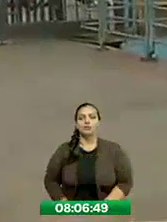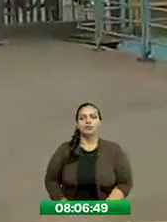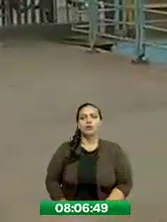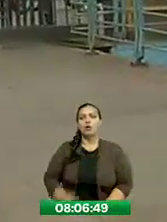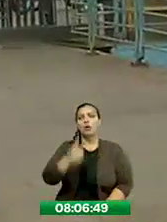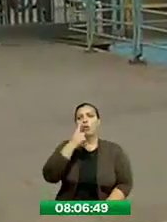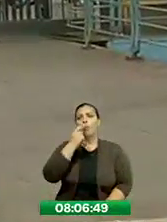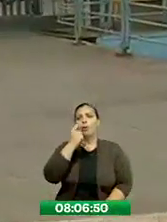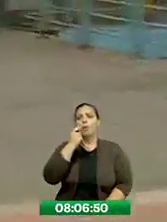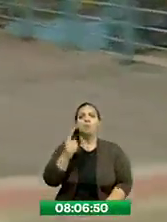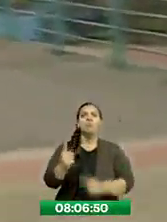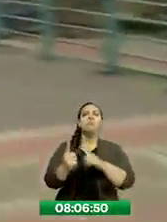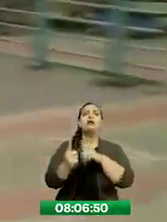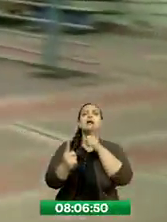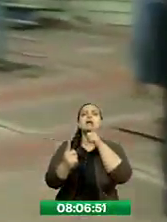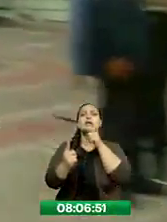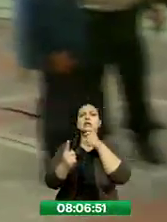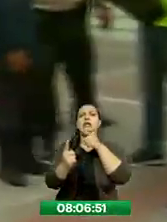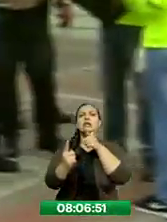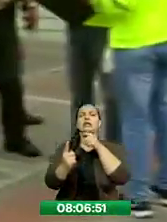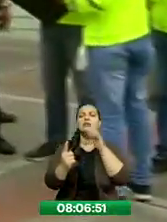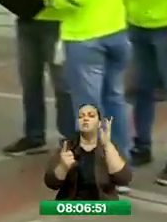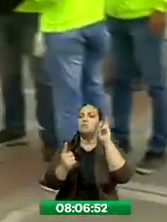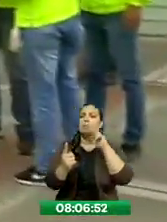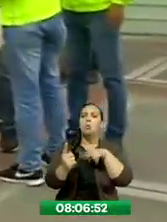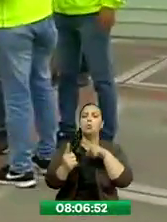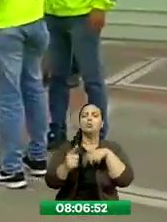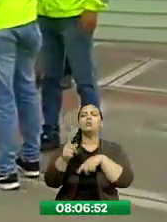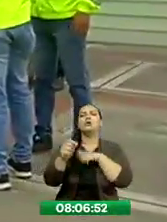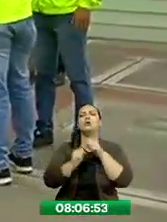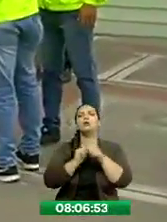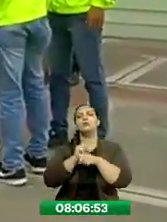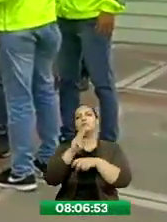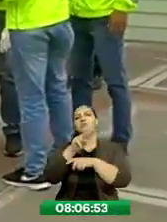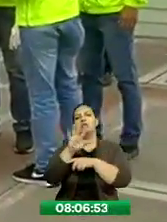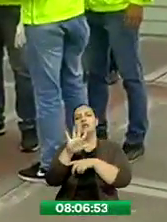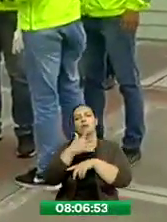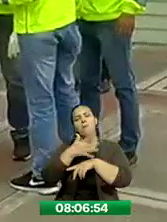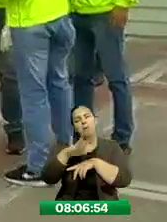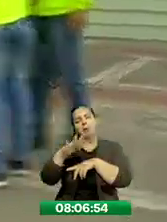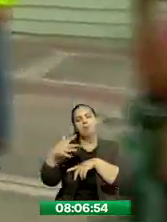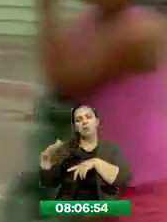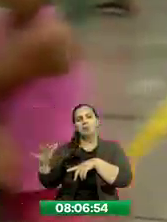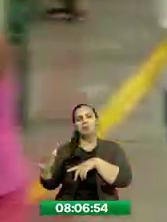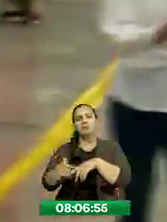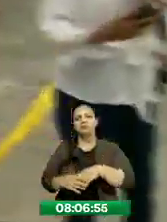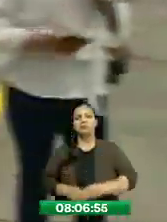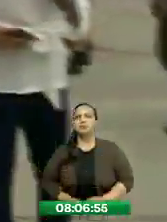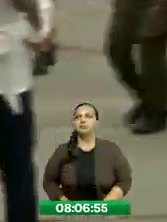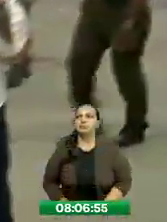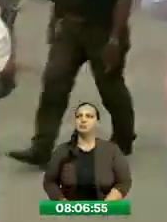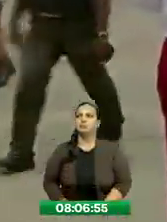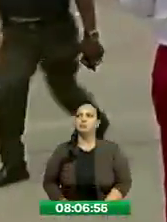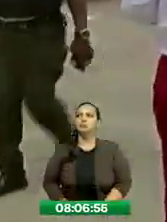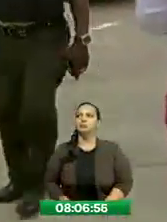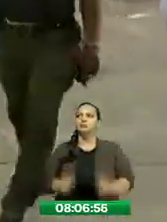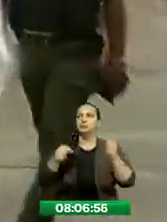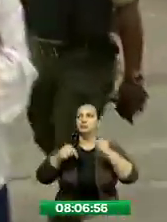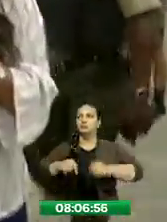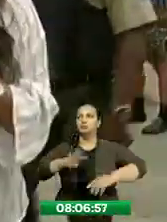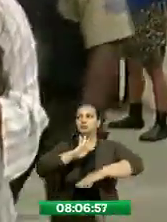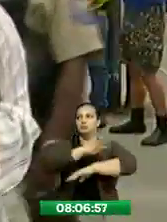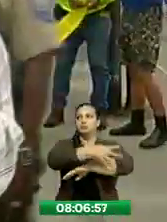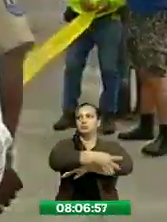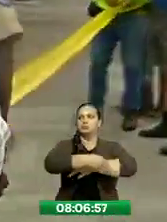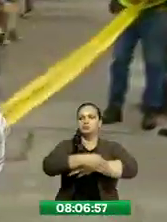sector, aproximadamente 25 años de edad, es lo que nos dijo la autoridad en vivo para todos ustedes desde la 14 y